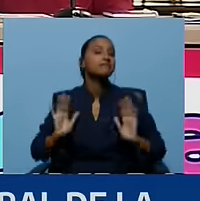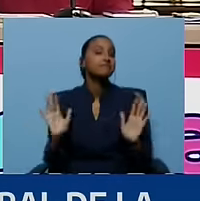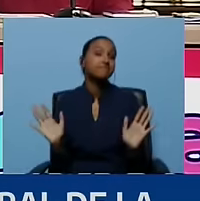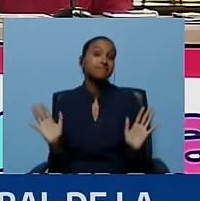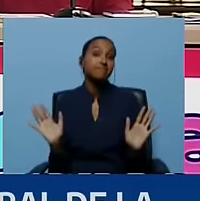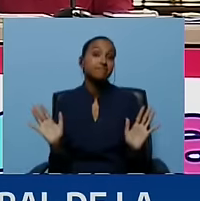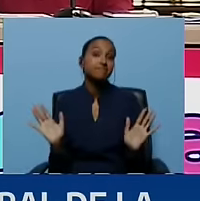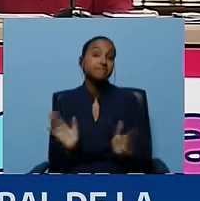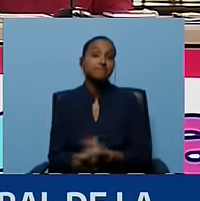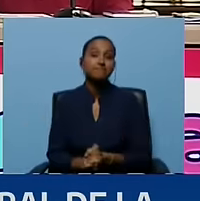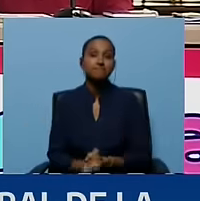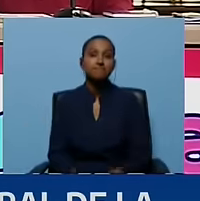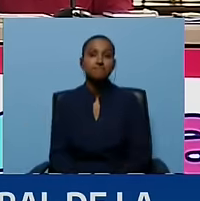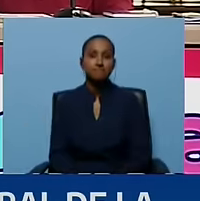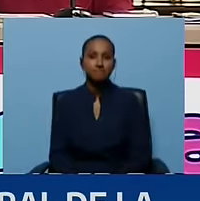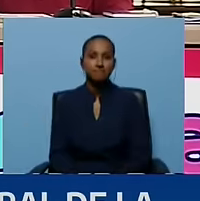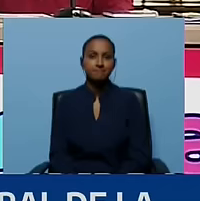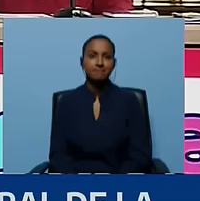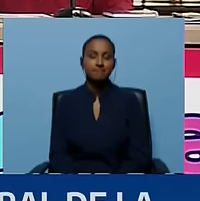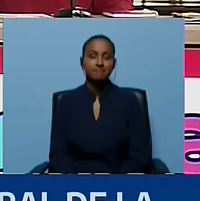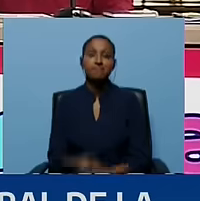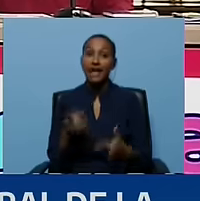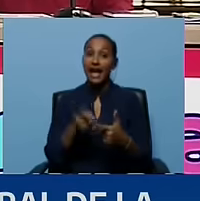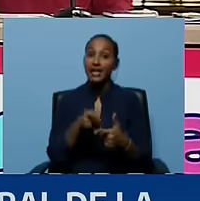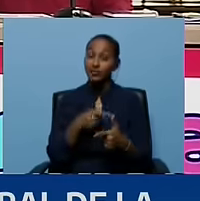a un líder juvenil,